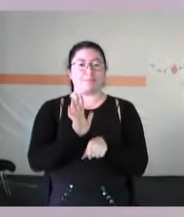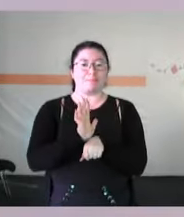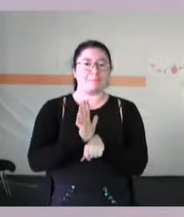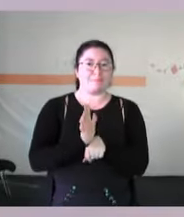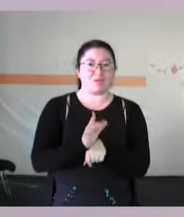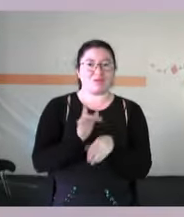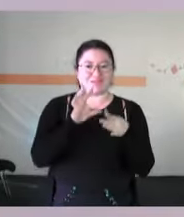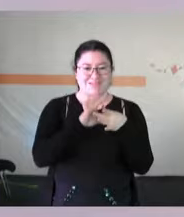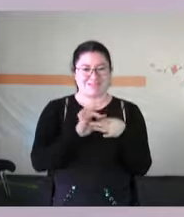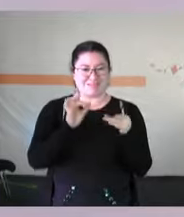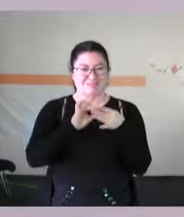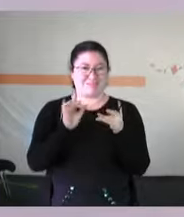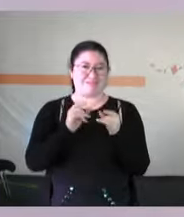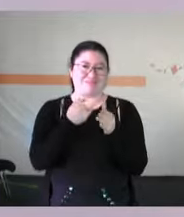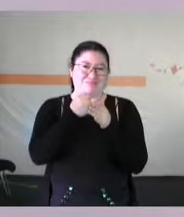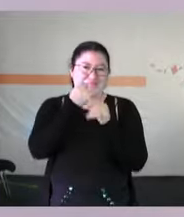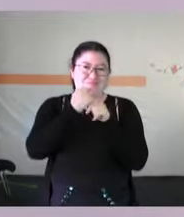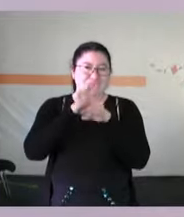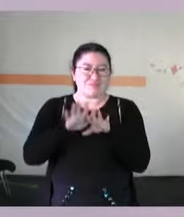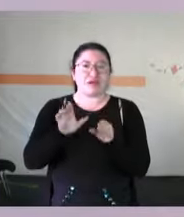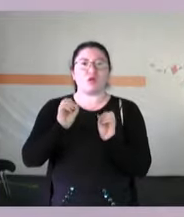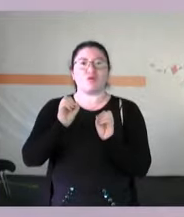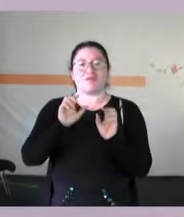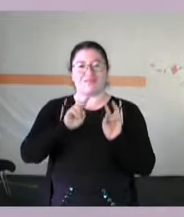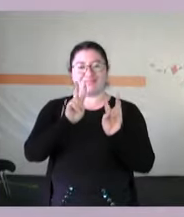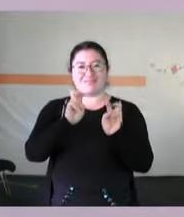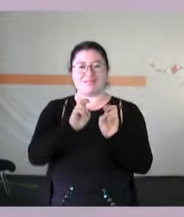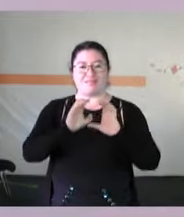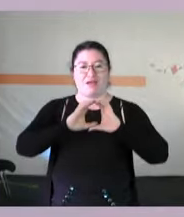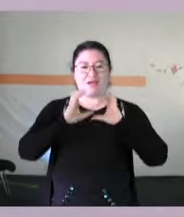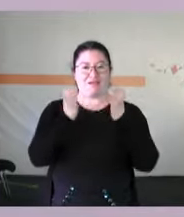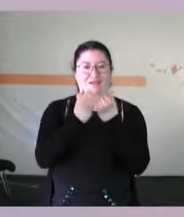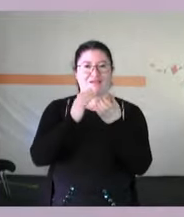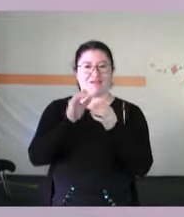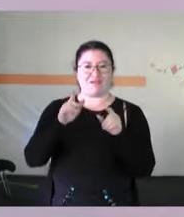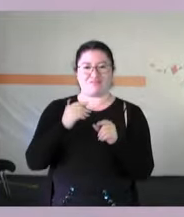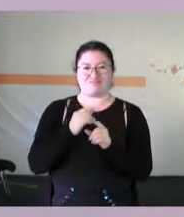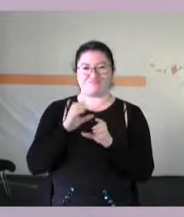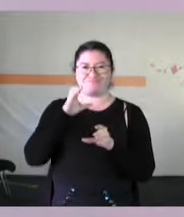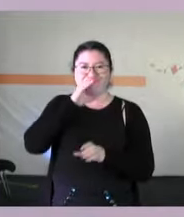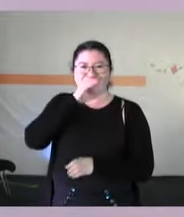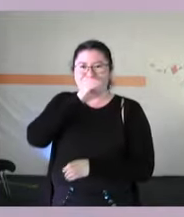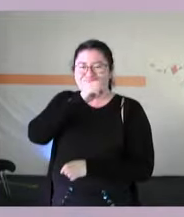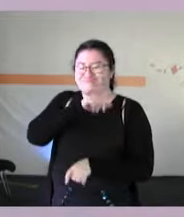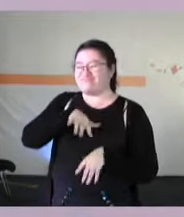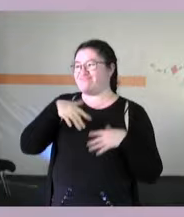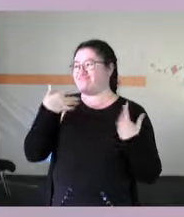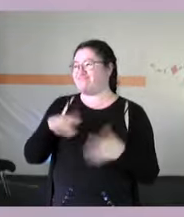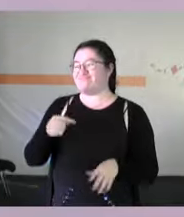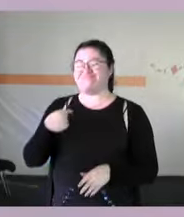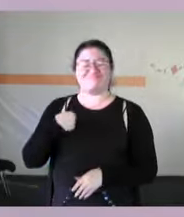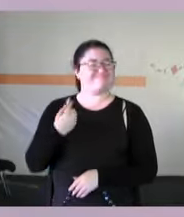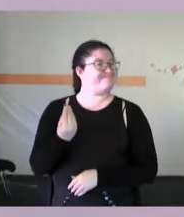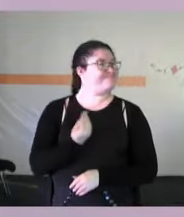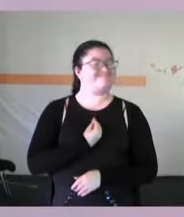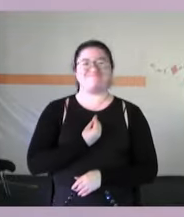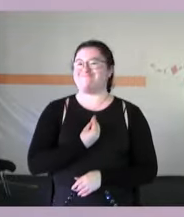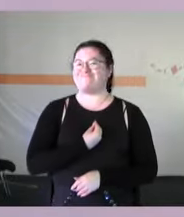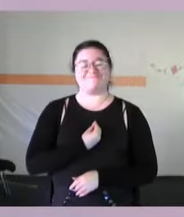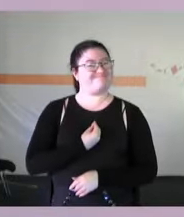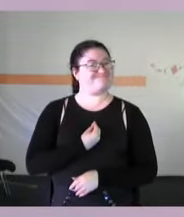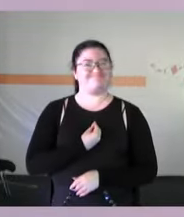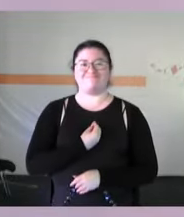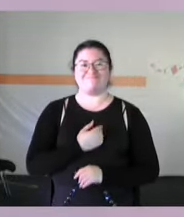o algo en las noticias sobre el cambio climático, no lo soporto. O sea, de verdad es mi gran